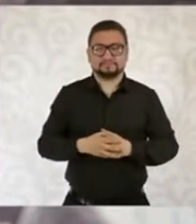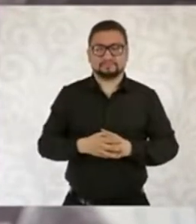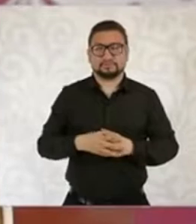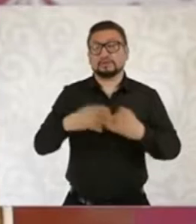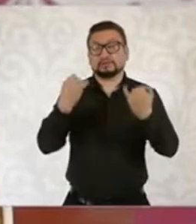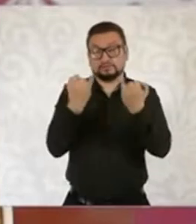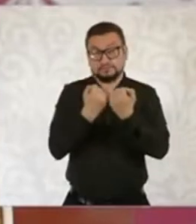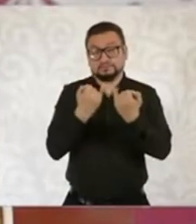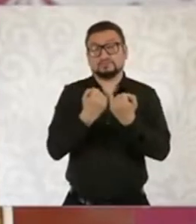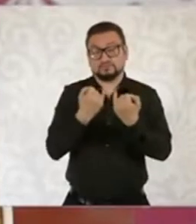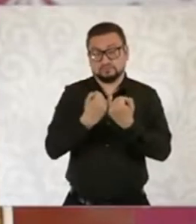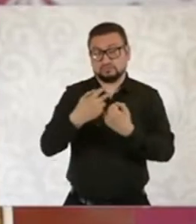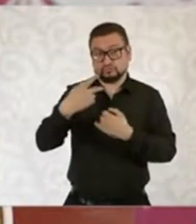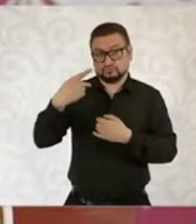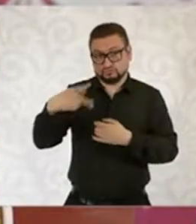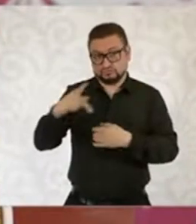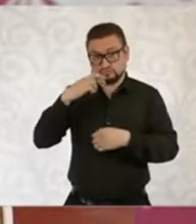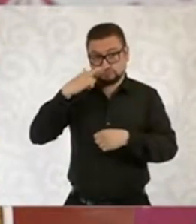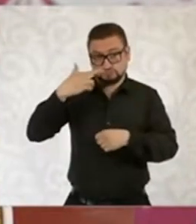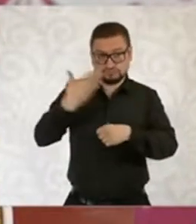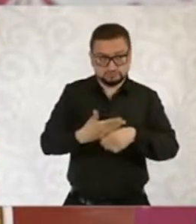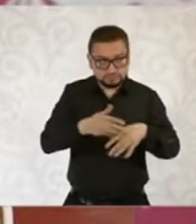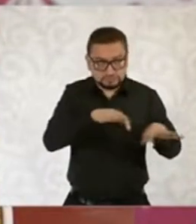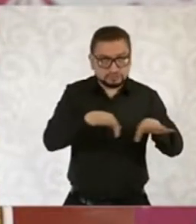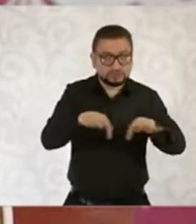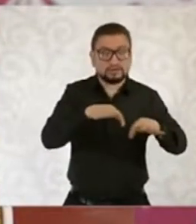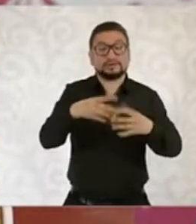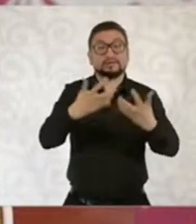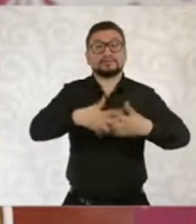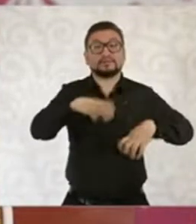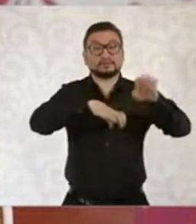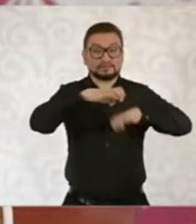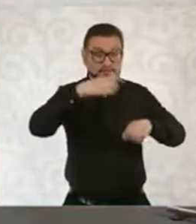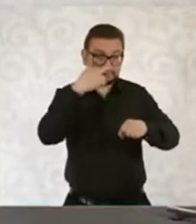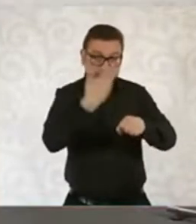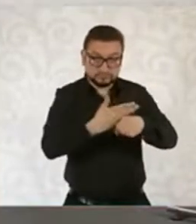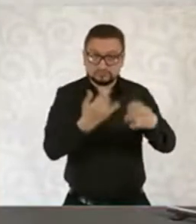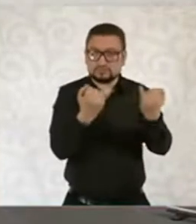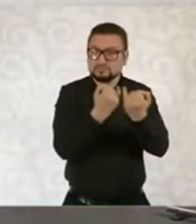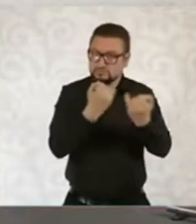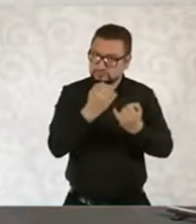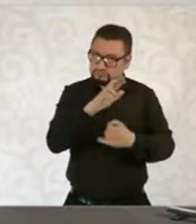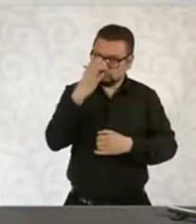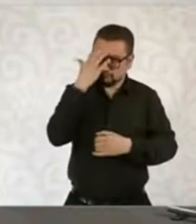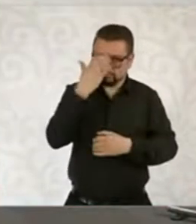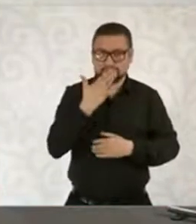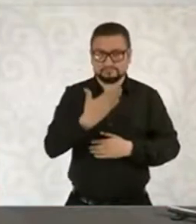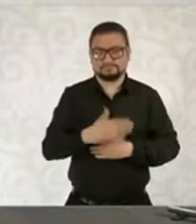y reconocimiento también de la responsabilidad de las empresas. Siguiente, por favor.